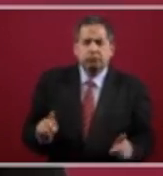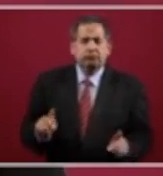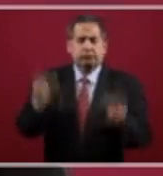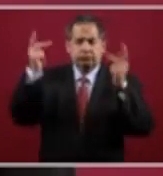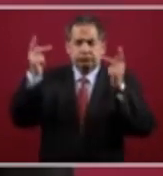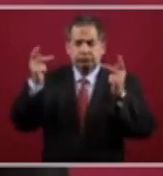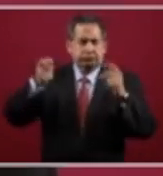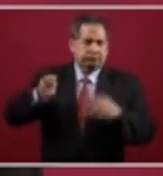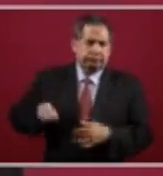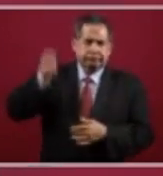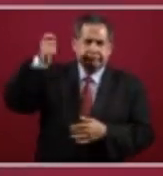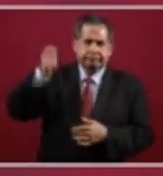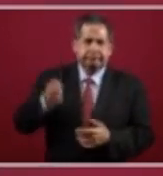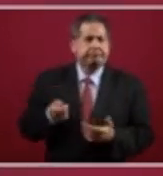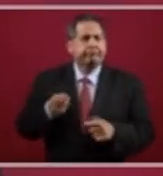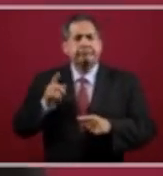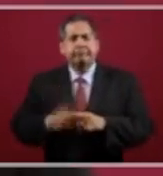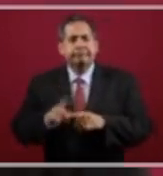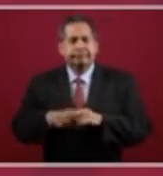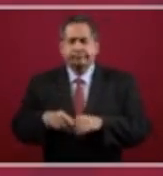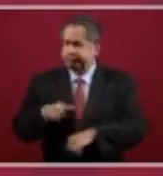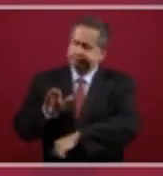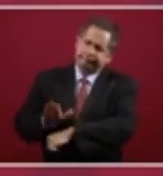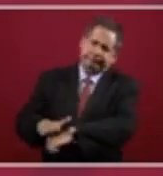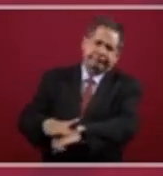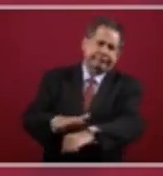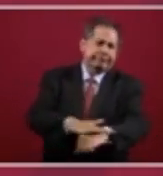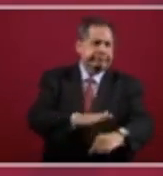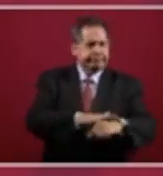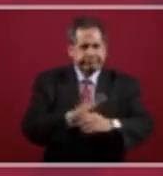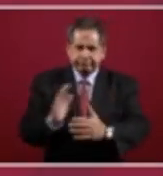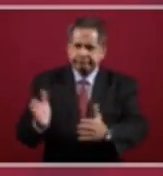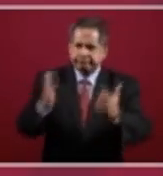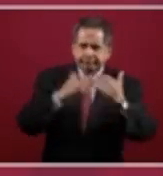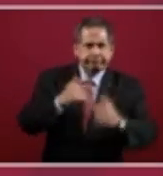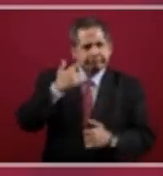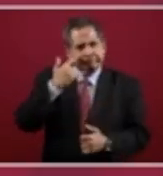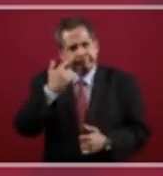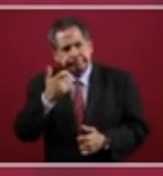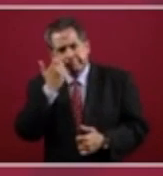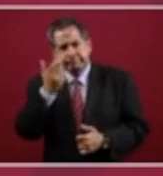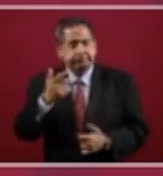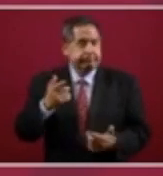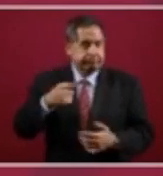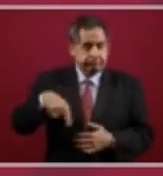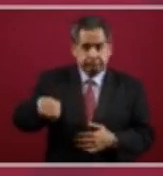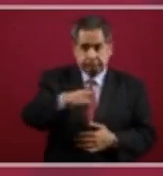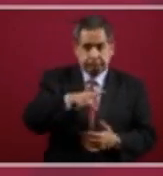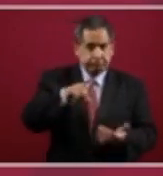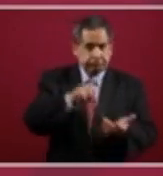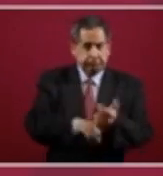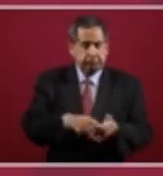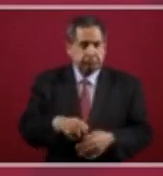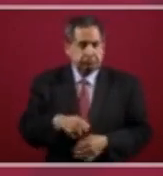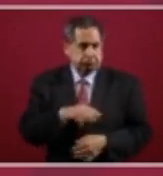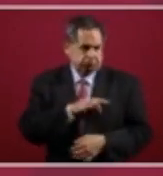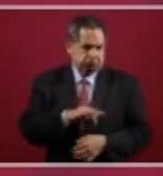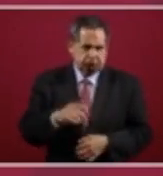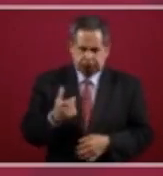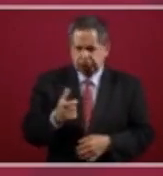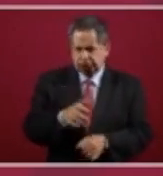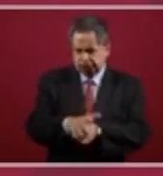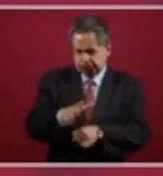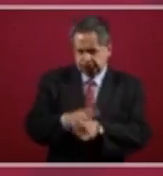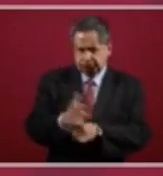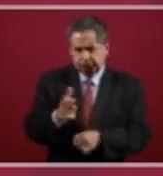a participar a todos, a los que tienen posibilidad de comprar